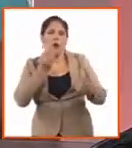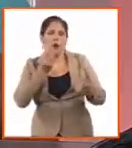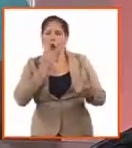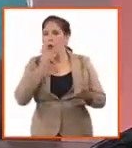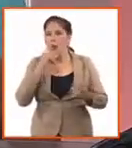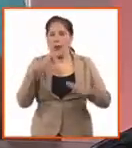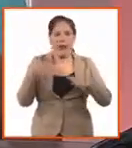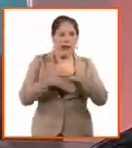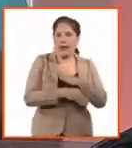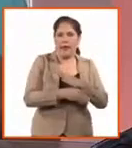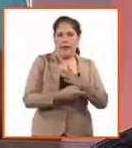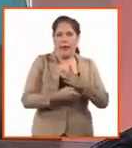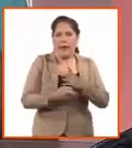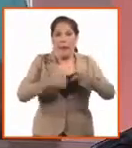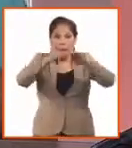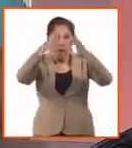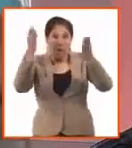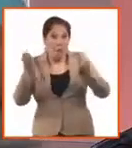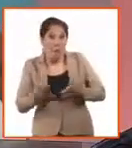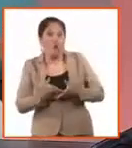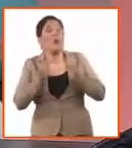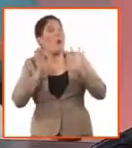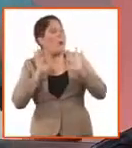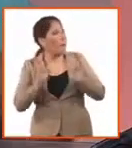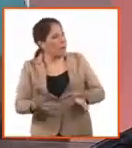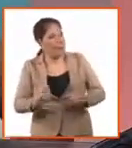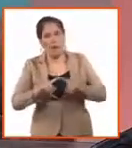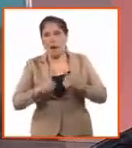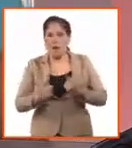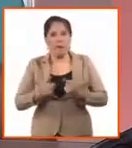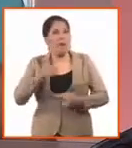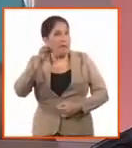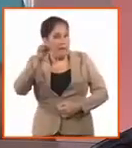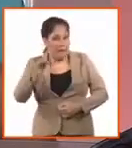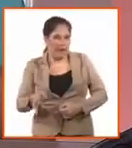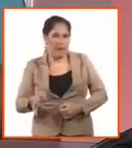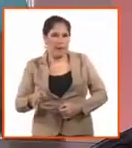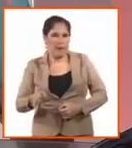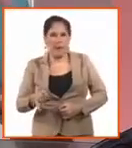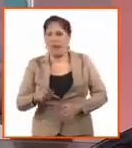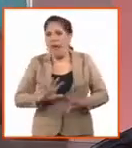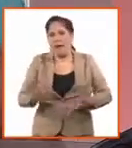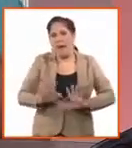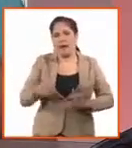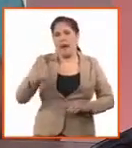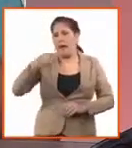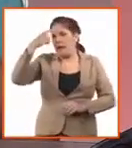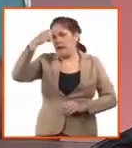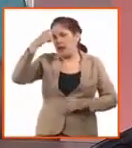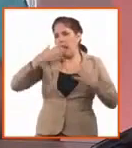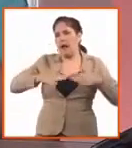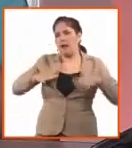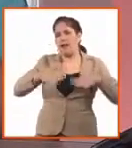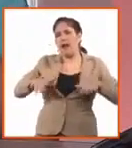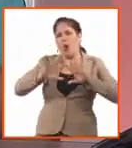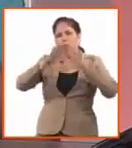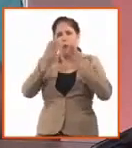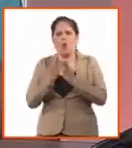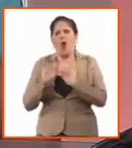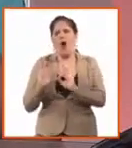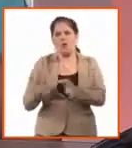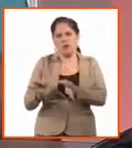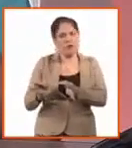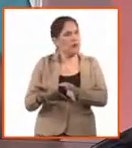no aceptar que el mundo es como es porque ya debía ser así que las